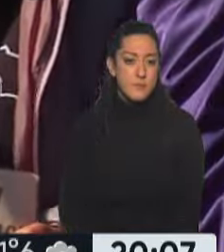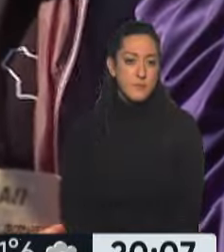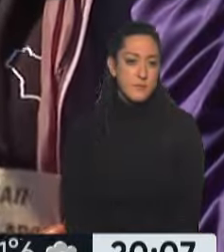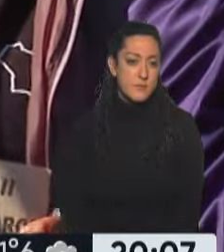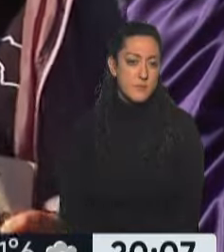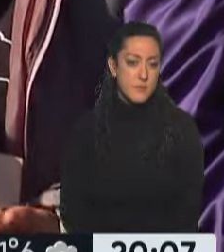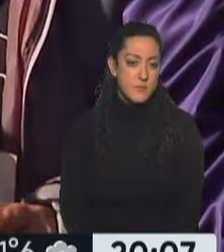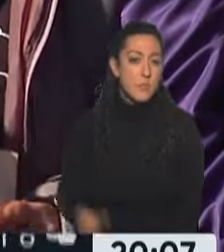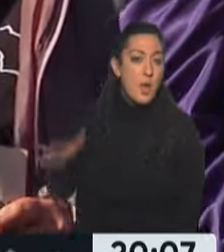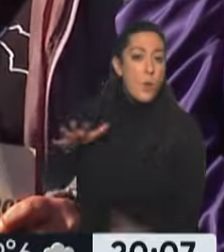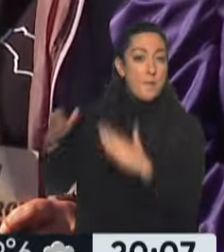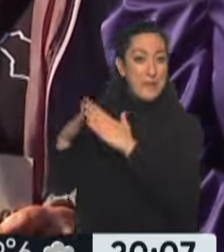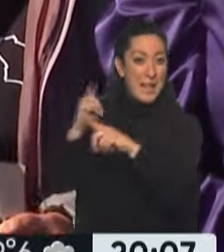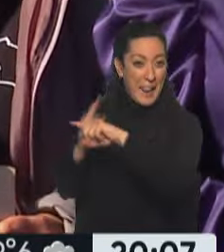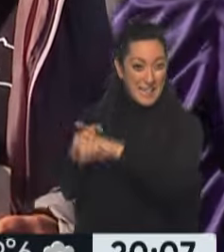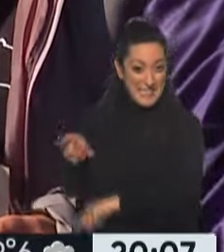Allí en San Cayetano